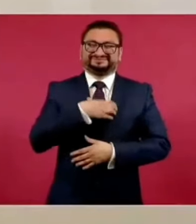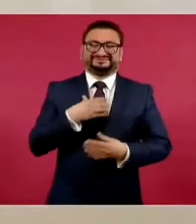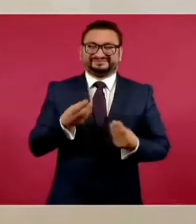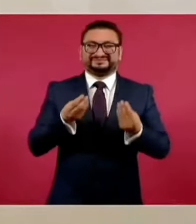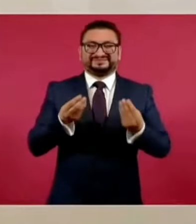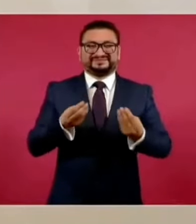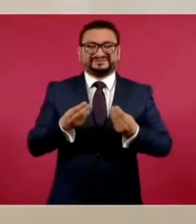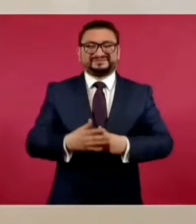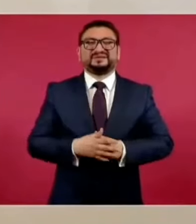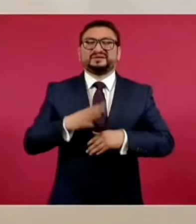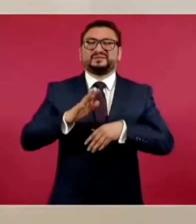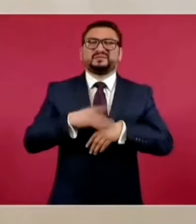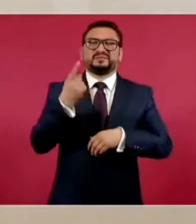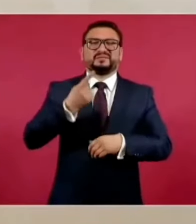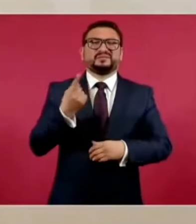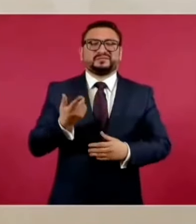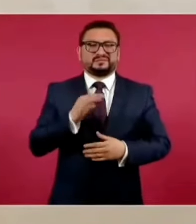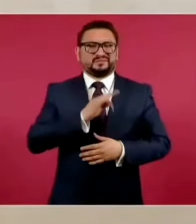pueden